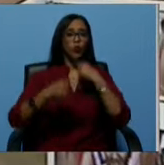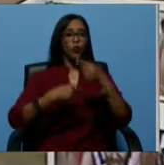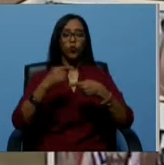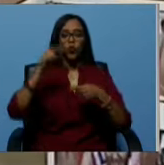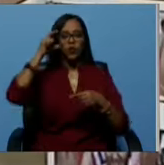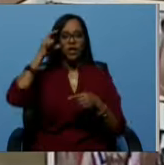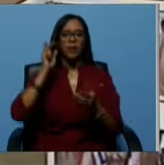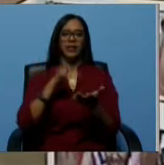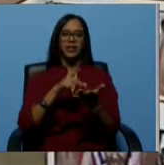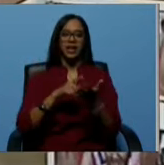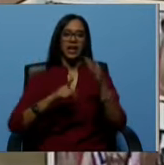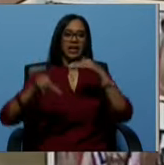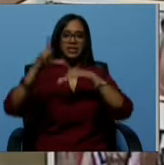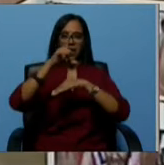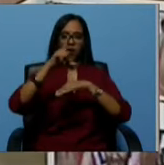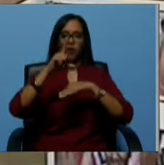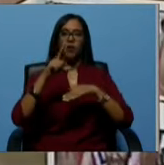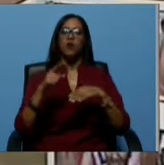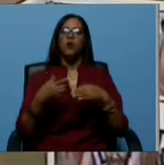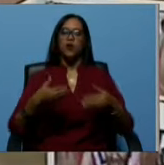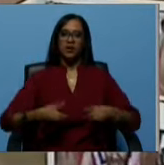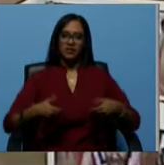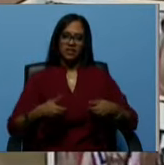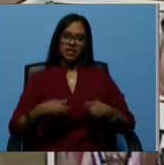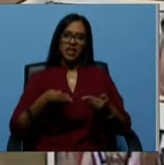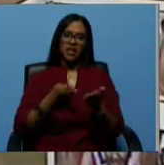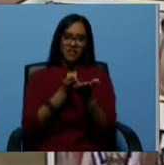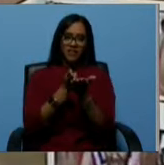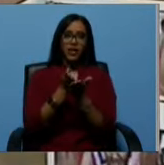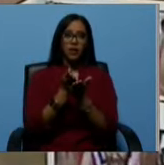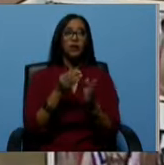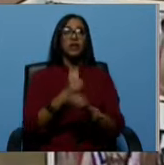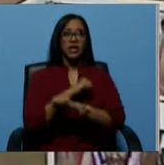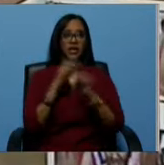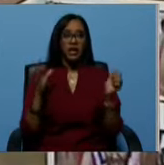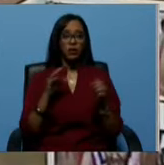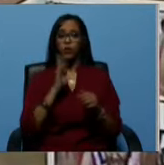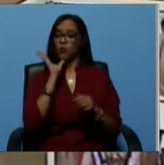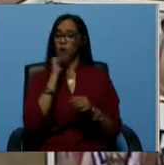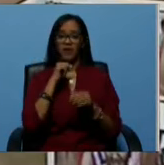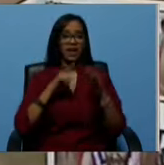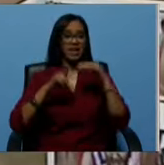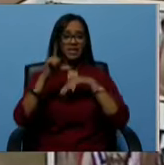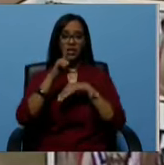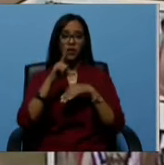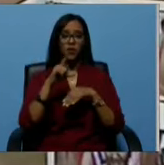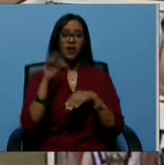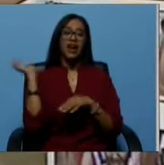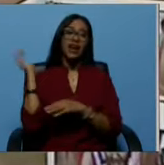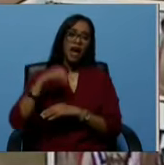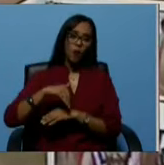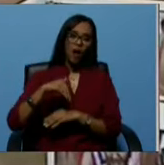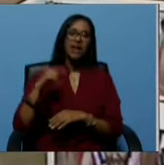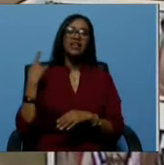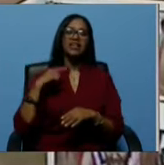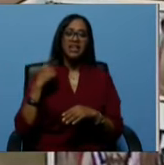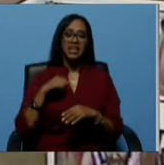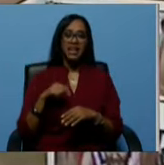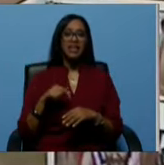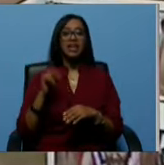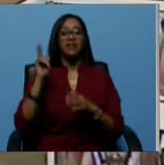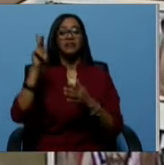diariamente para llegar al liceo, lo que reforzó su constancia y perseverancia. Claro, no había liceo en Aragua y él tenía que agarrar